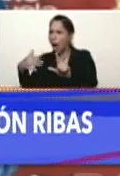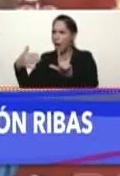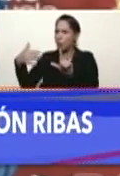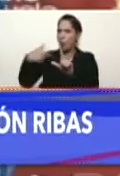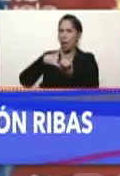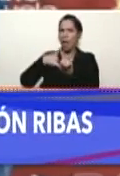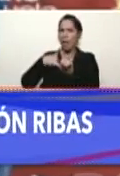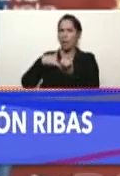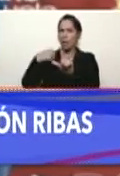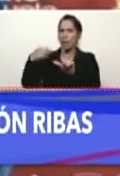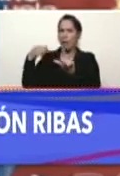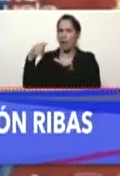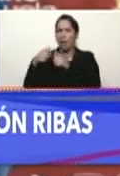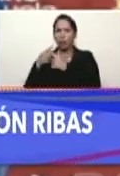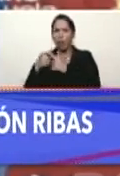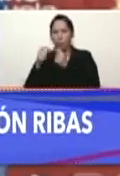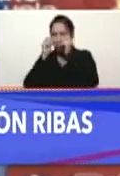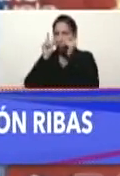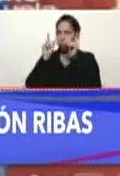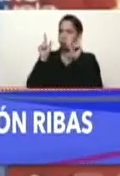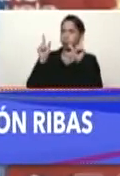en un trance, cuenta María.